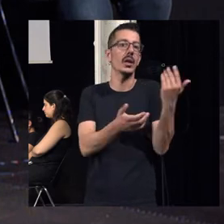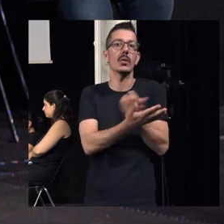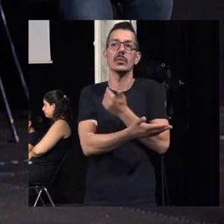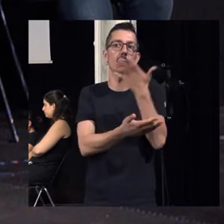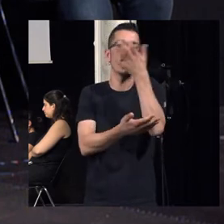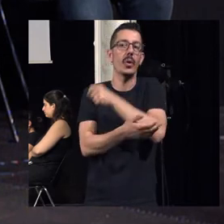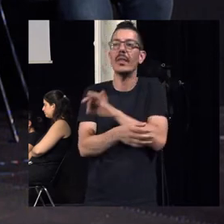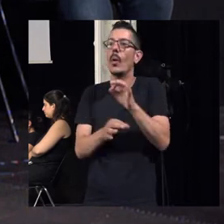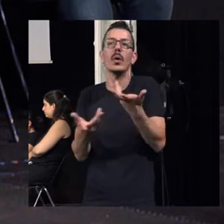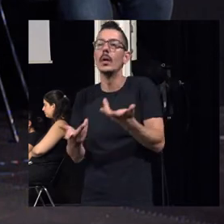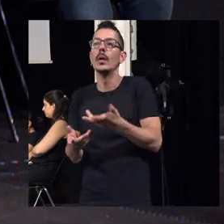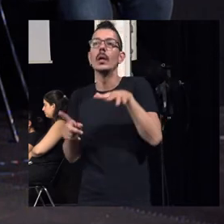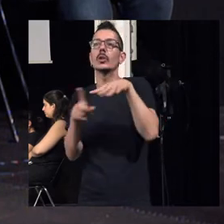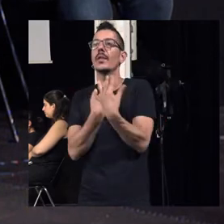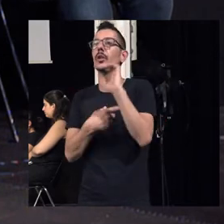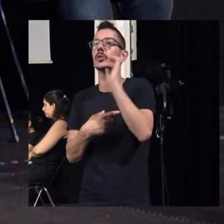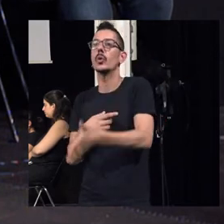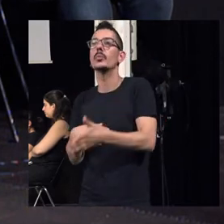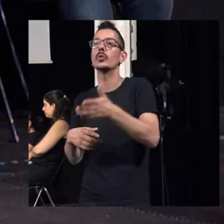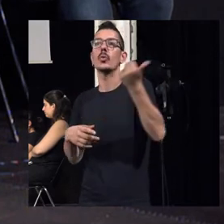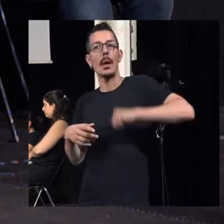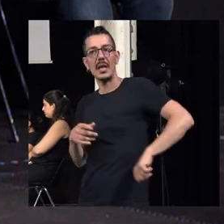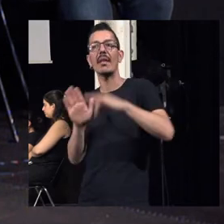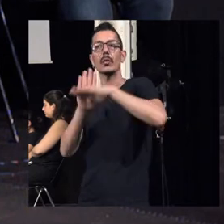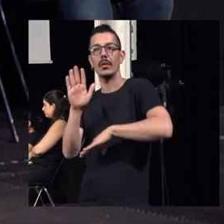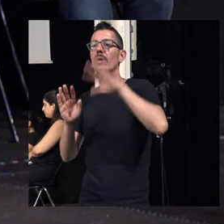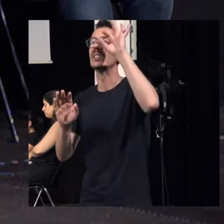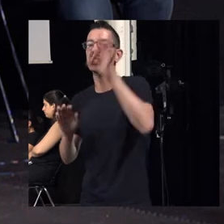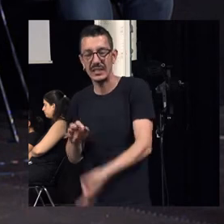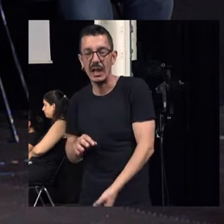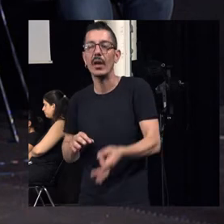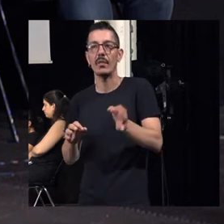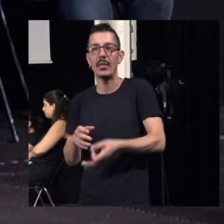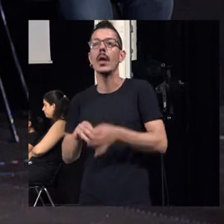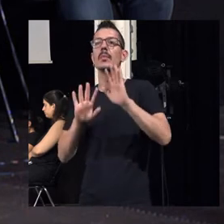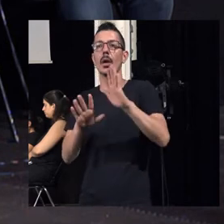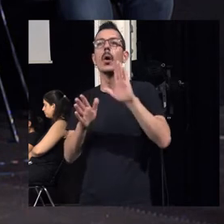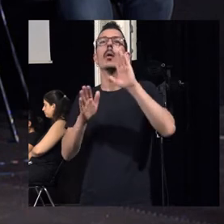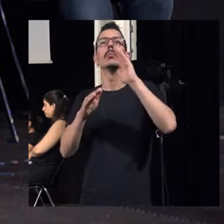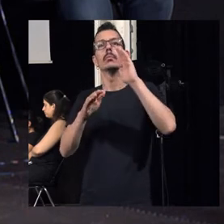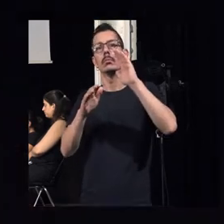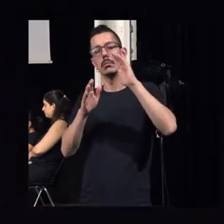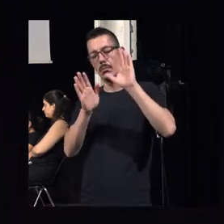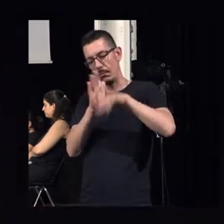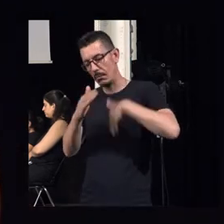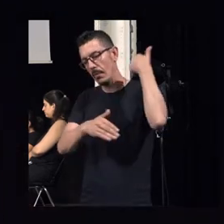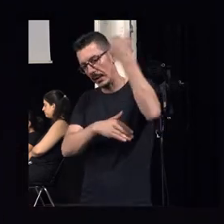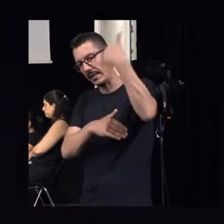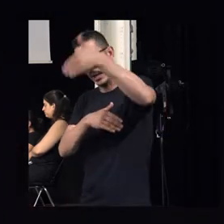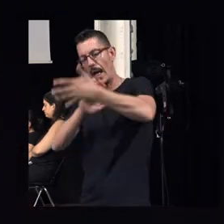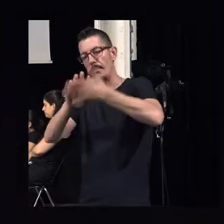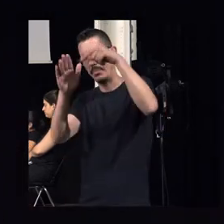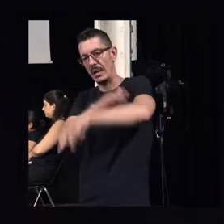no podrían tenerlo. Que las condiciones de los clubes son una mierda, eso también es verdad, pero a eso llegaremos más adelante.